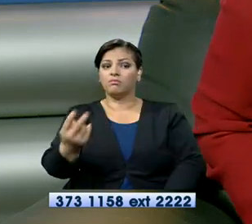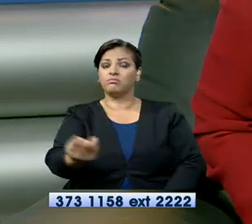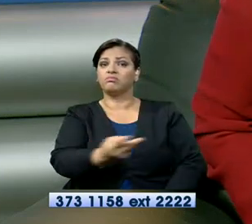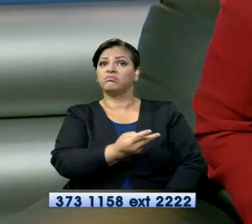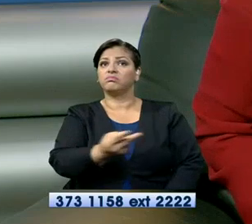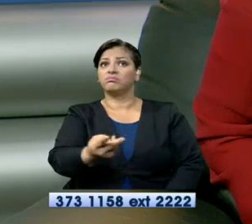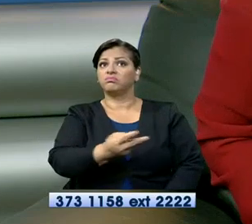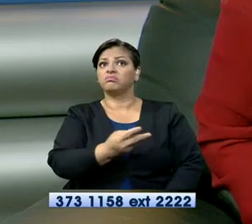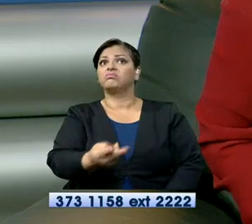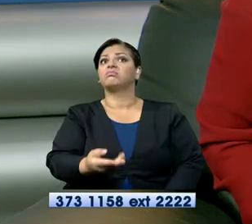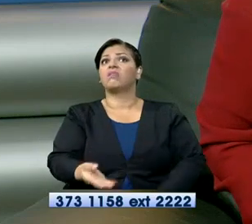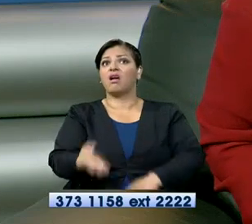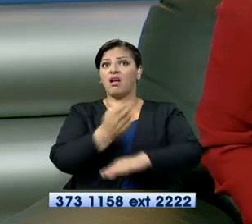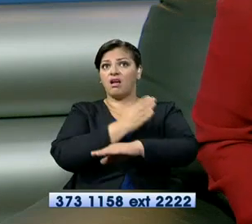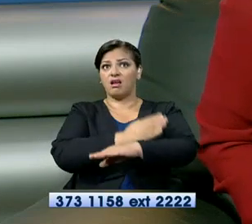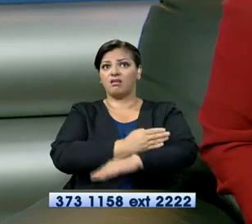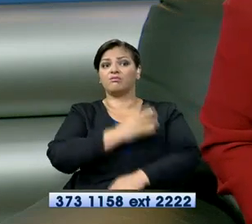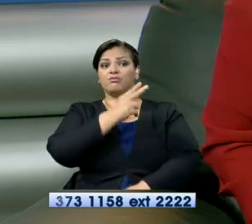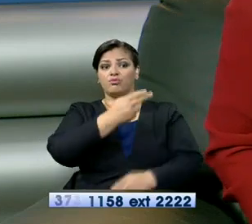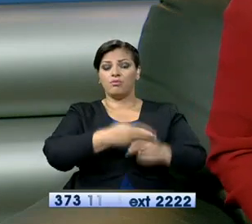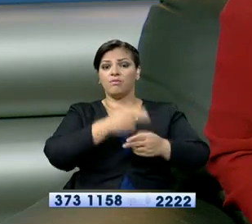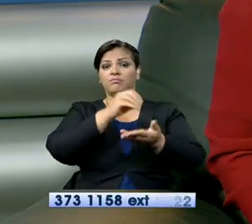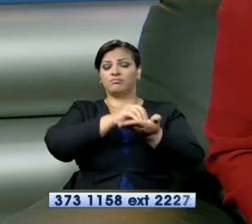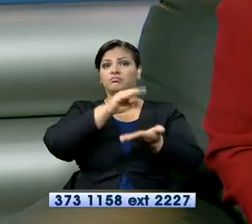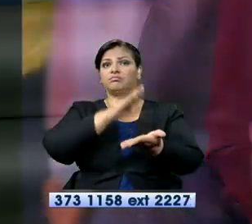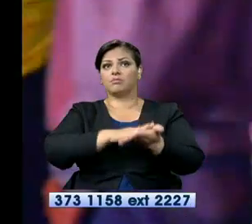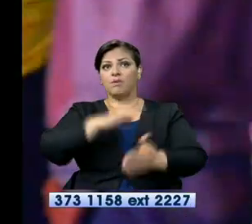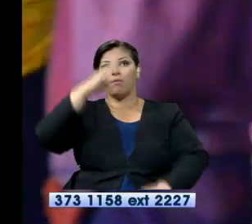pendientes con la justicia. Veamos.